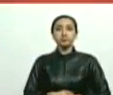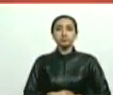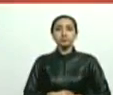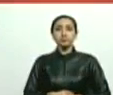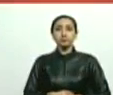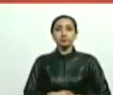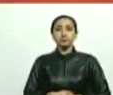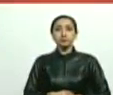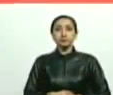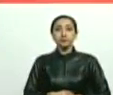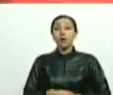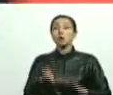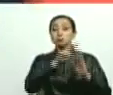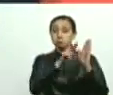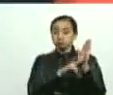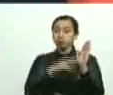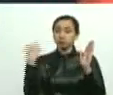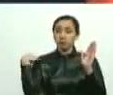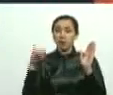Había unas normas